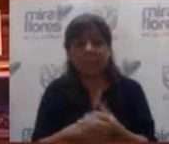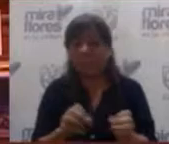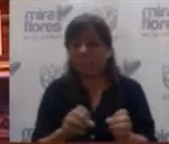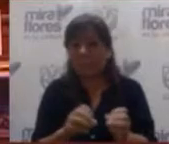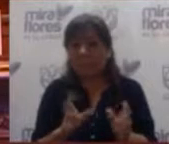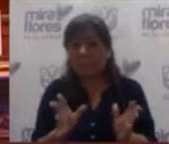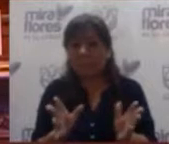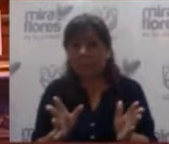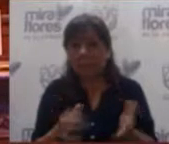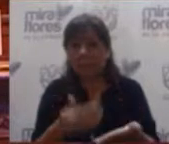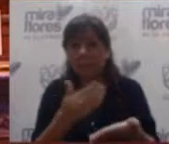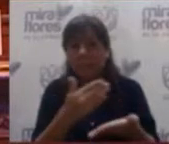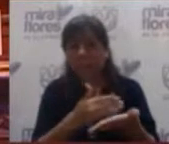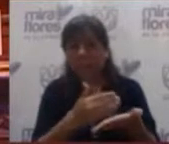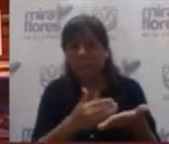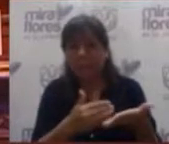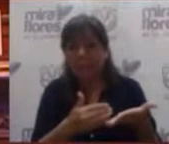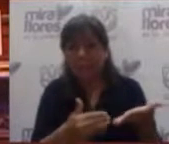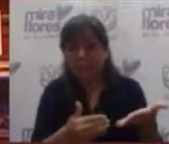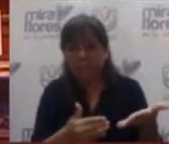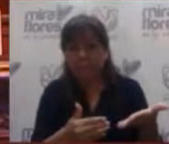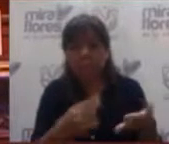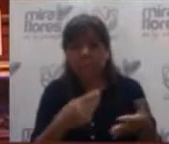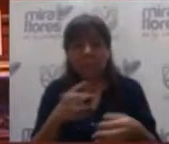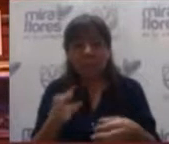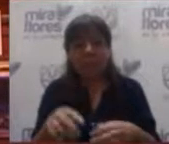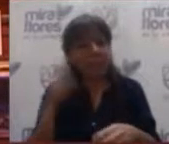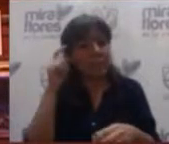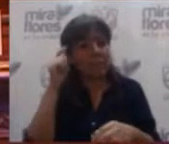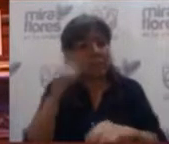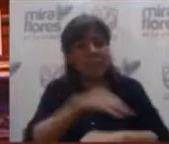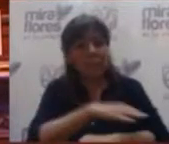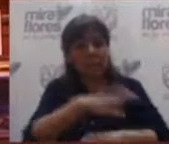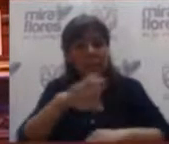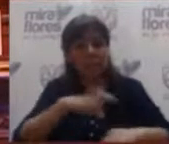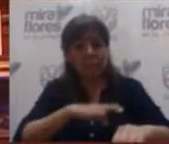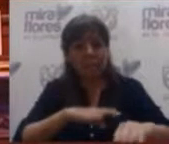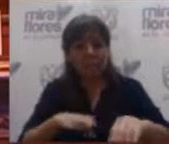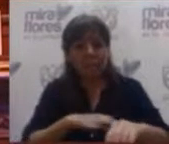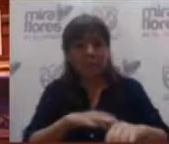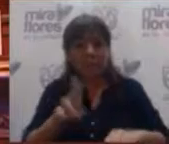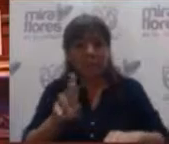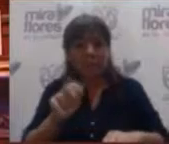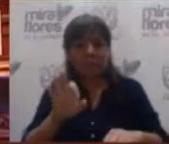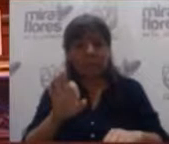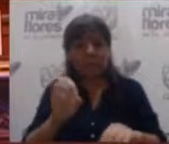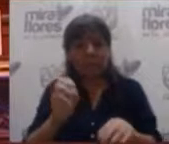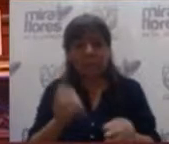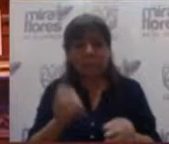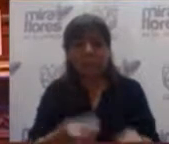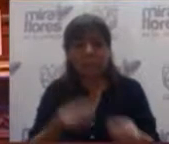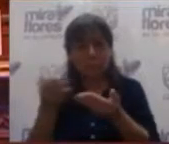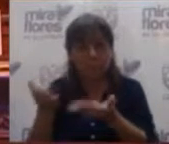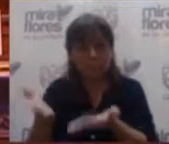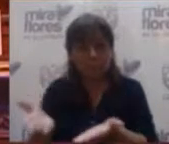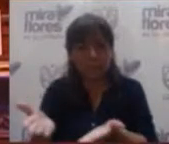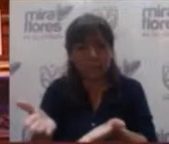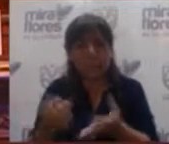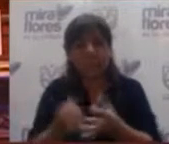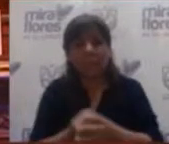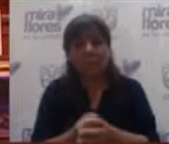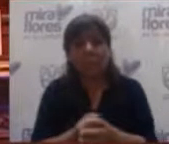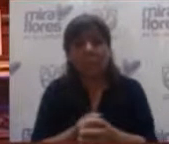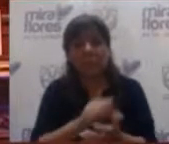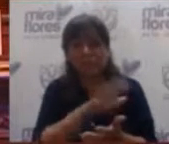detalles los tiene la arquitecta Raffo, con quien vimos eso en su momento. Como ustedes